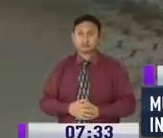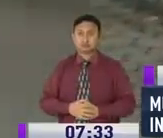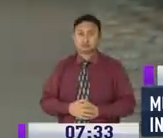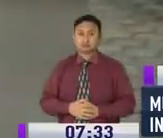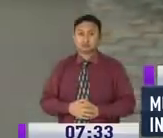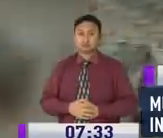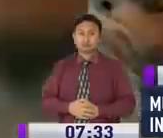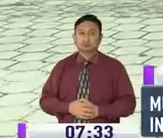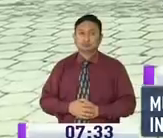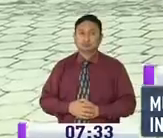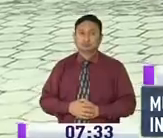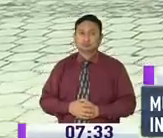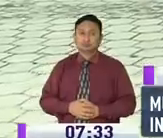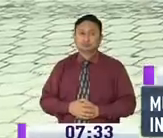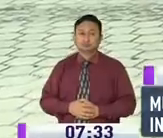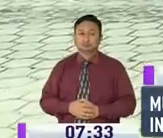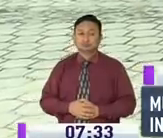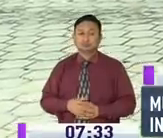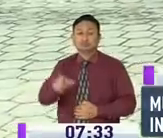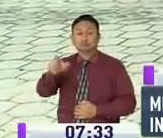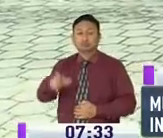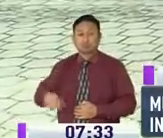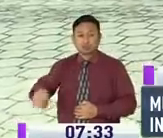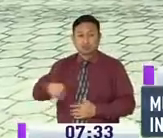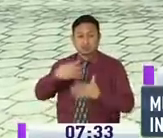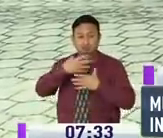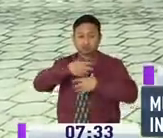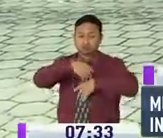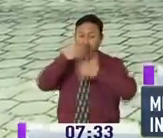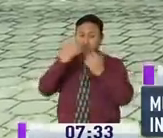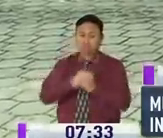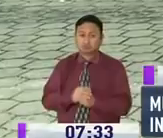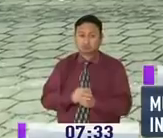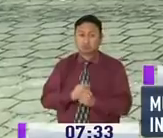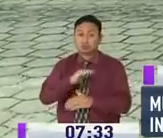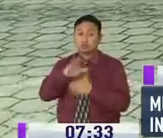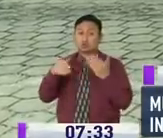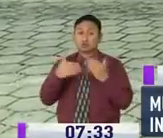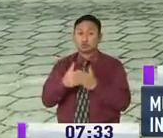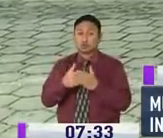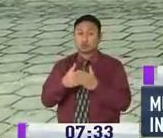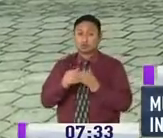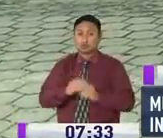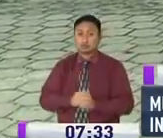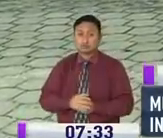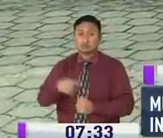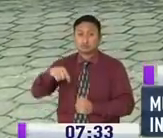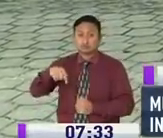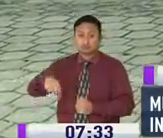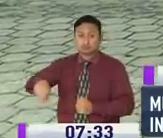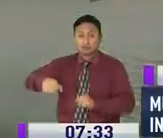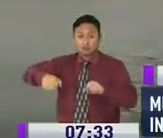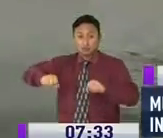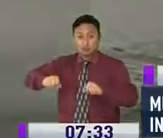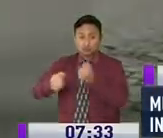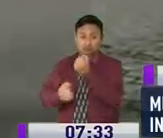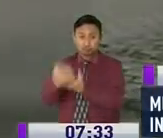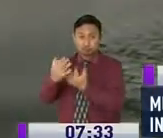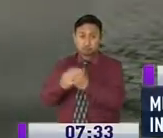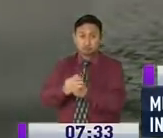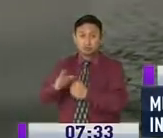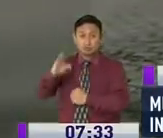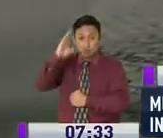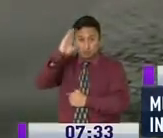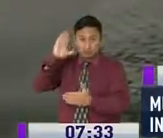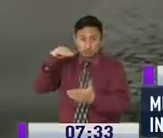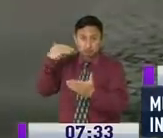Y la ira de la gente que estaba aquí, todo del barrio, cogieron y le incendiaron a la moto. La policía llegó al sitio, la